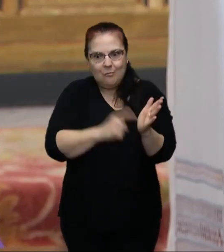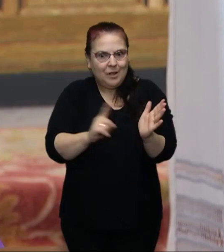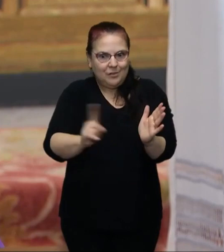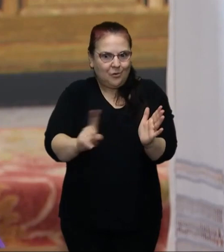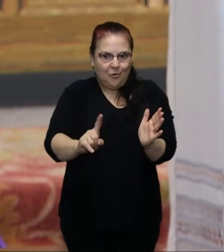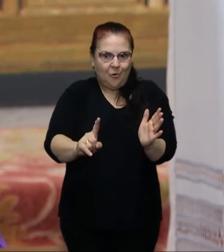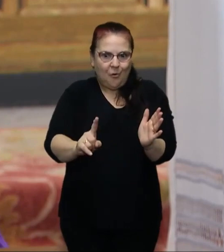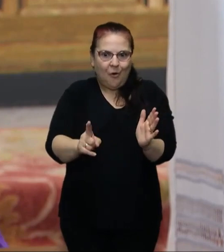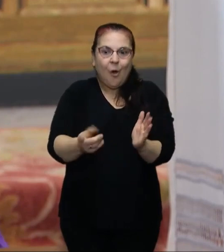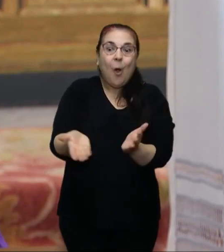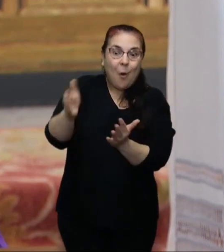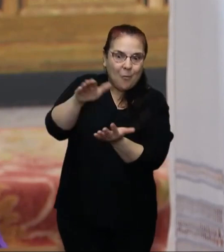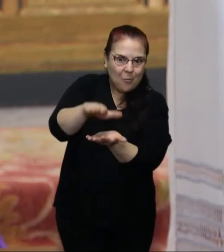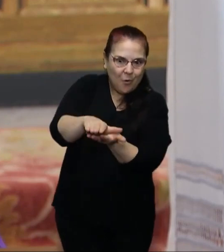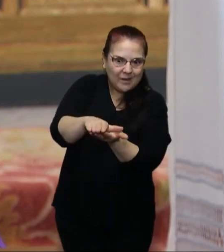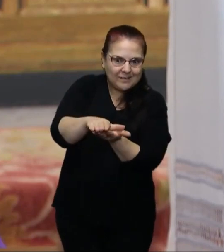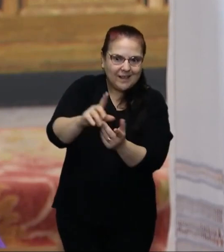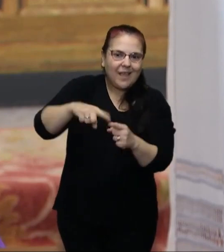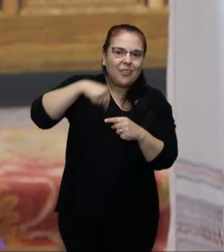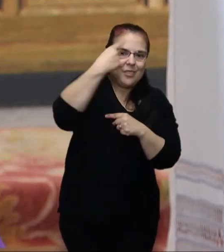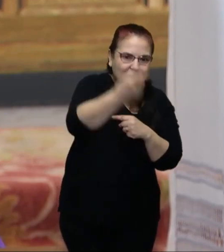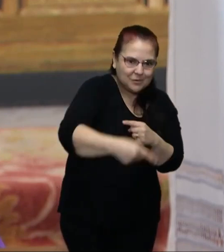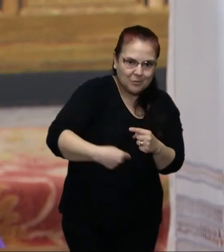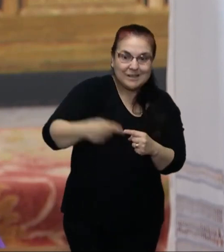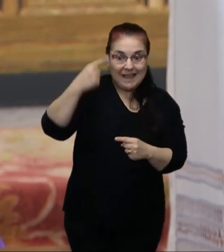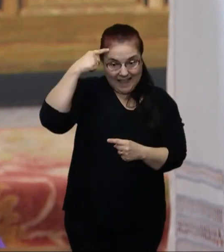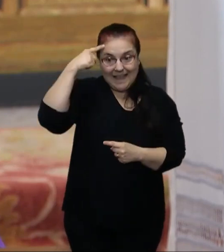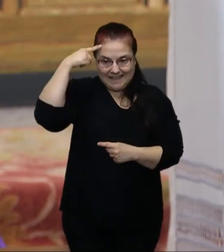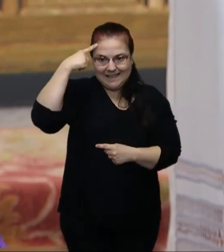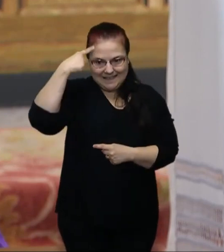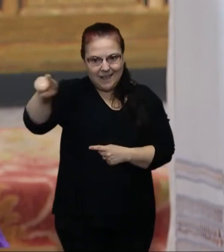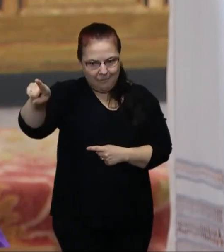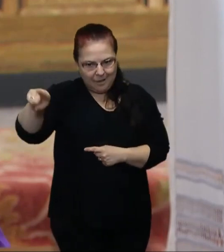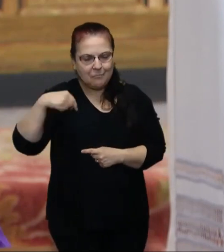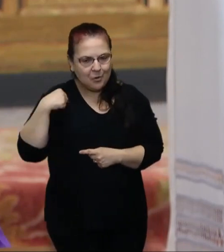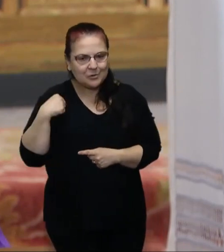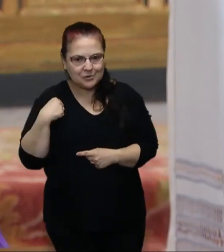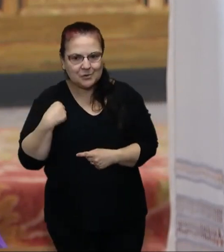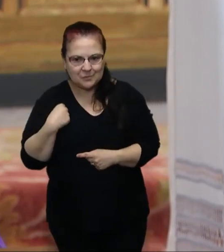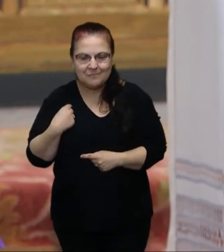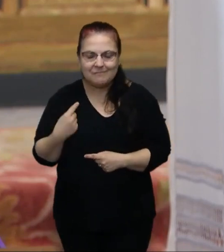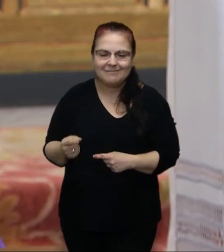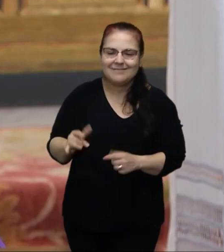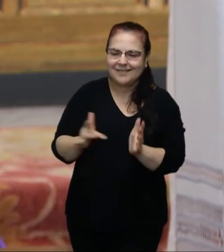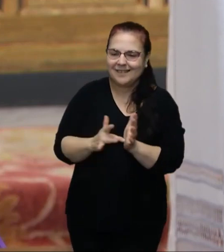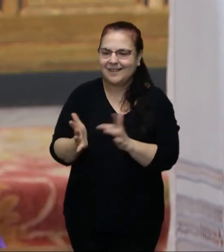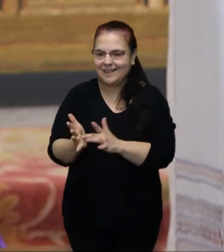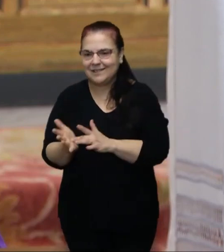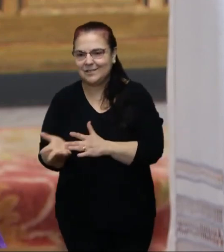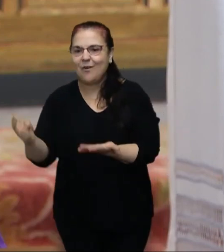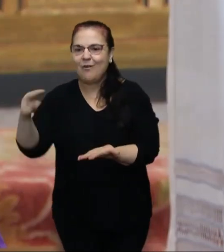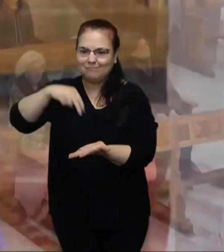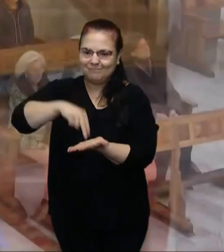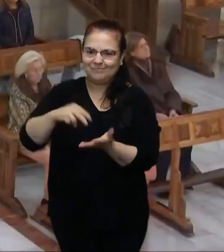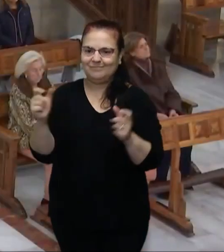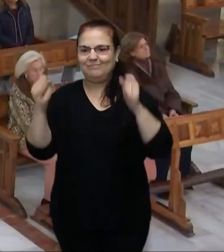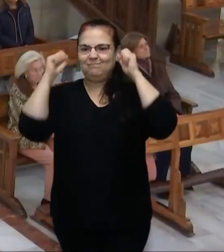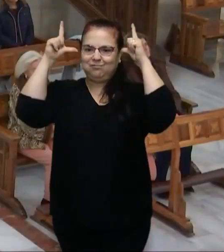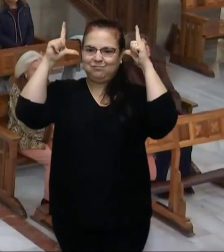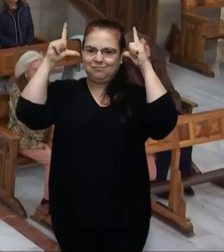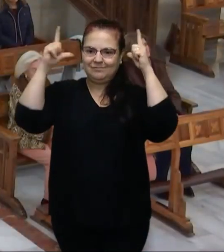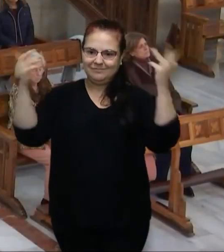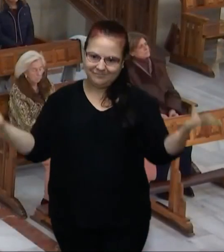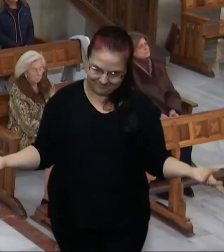después de esa muerte sabemos muy bien, y por eso estamos reunidos en torno a él, que Cristo resucita.